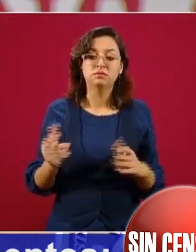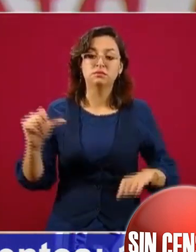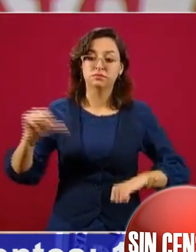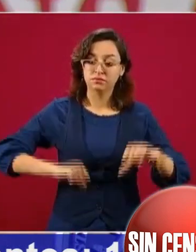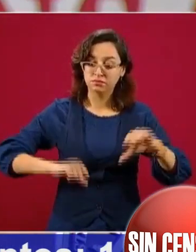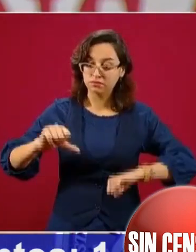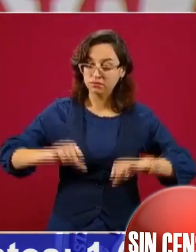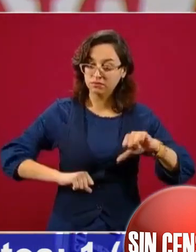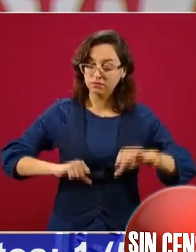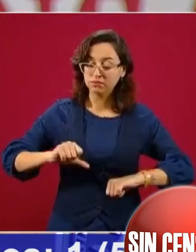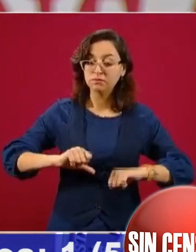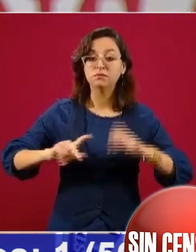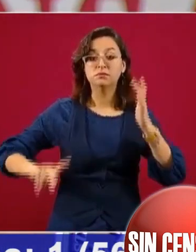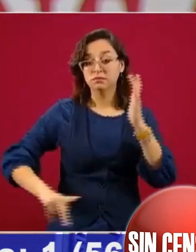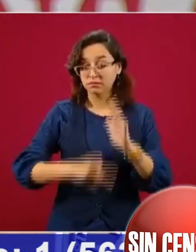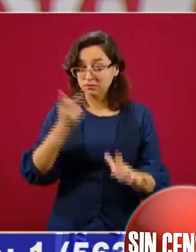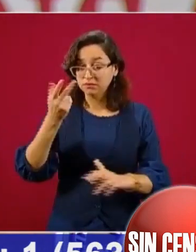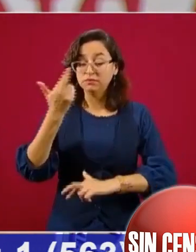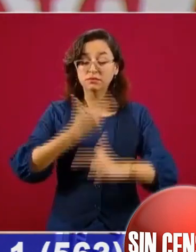reiniciar